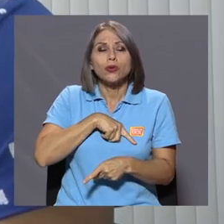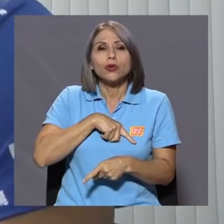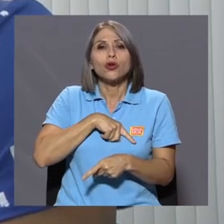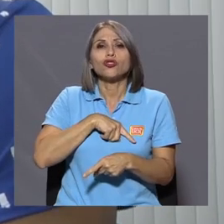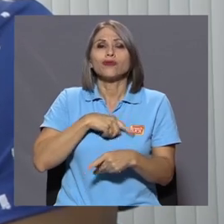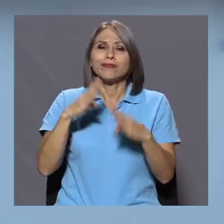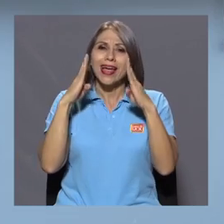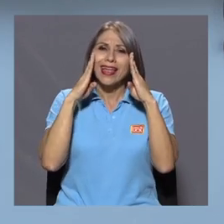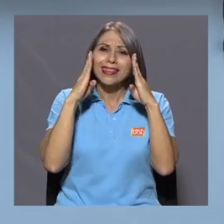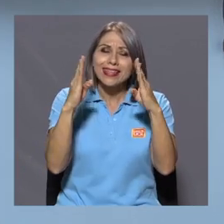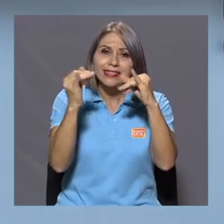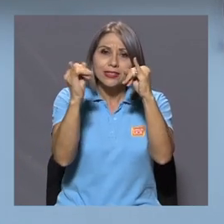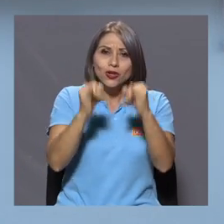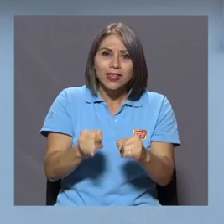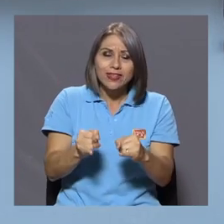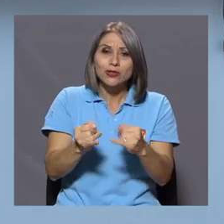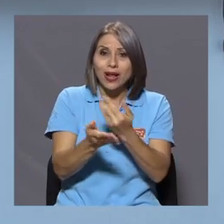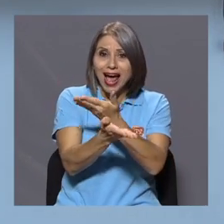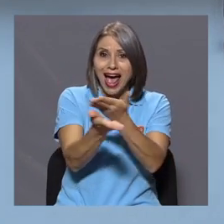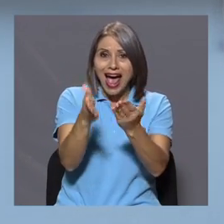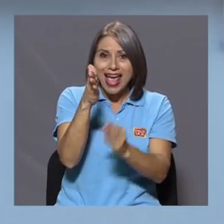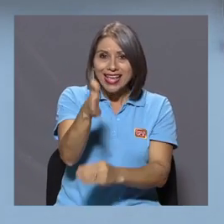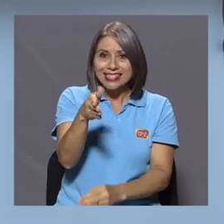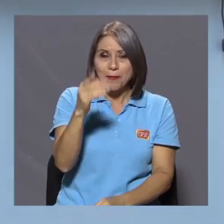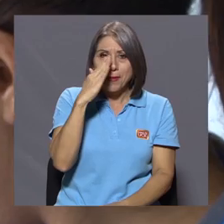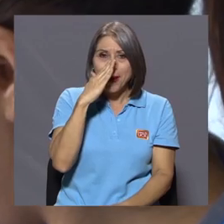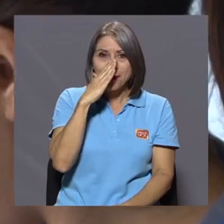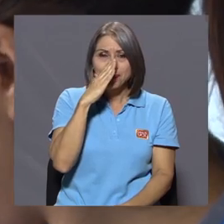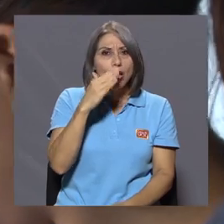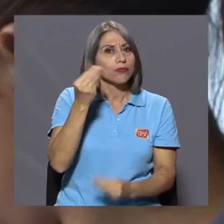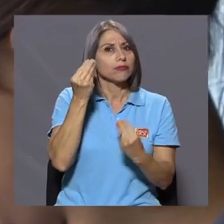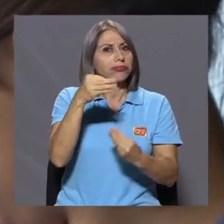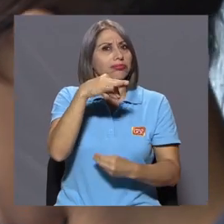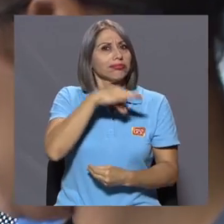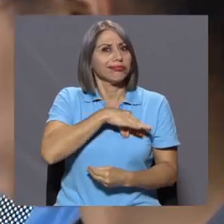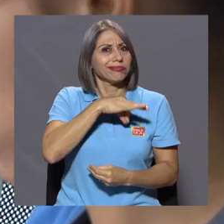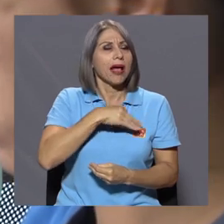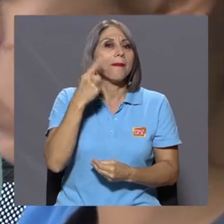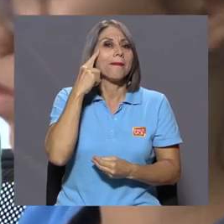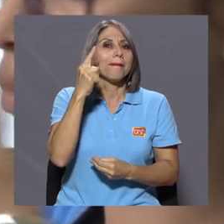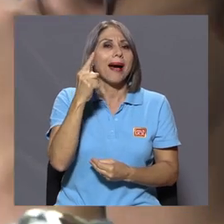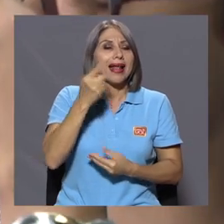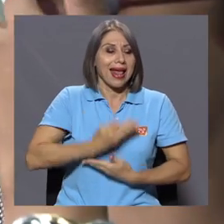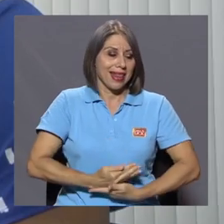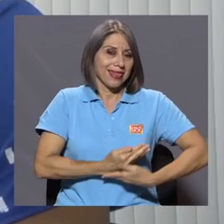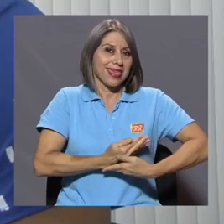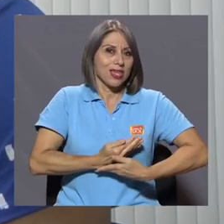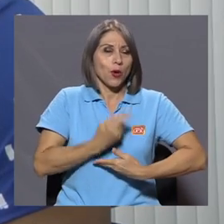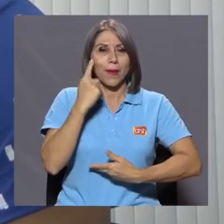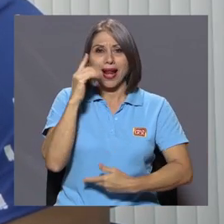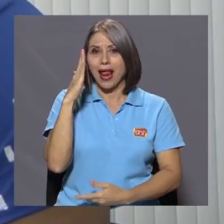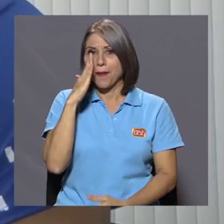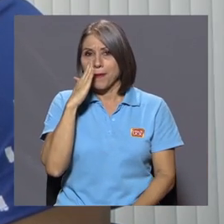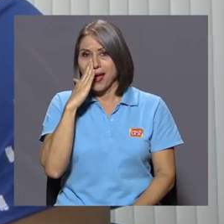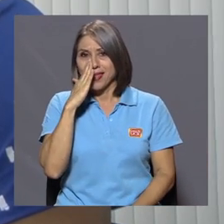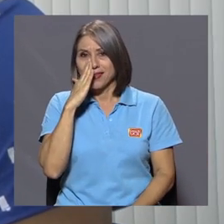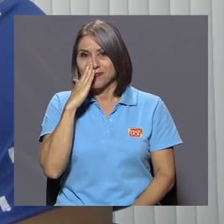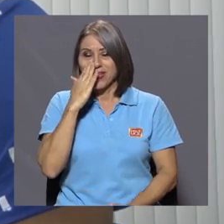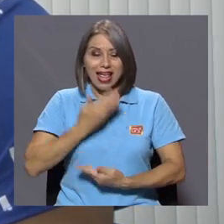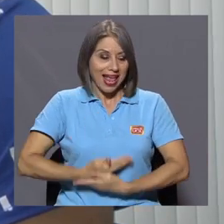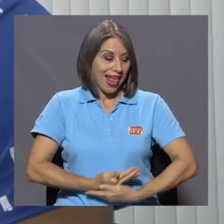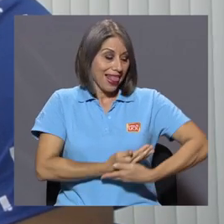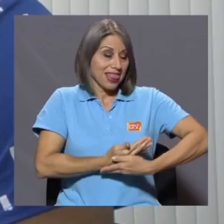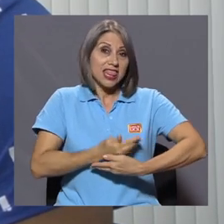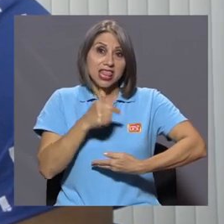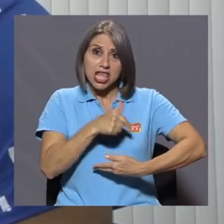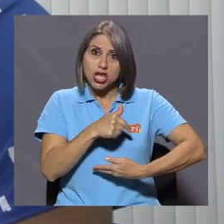atención individualizada a esa mamá. Tiene grandes beneficios para el niño y para la madre. Para el niño a nivel